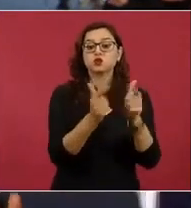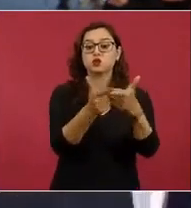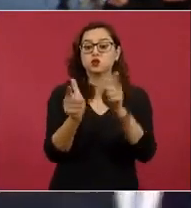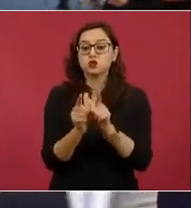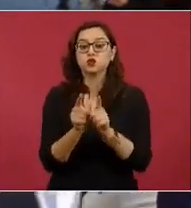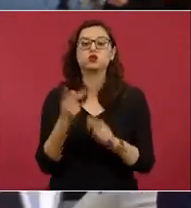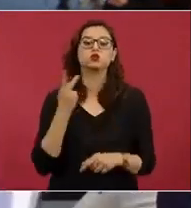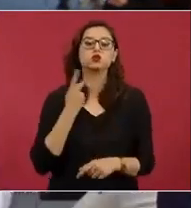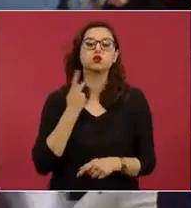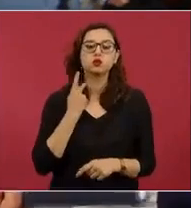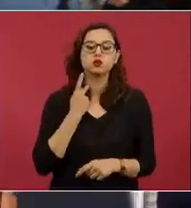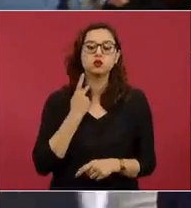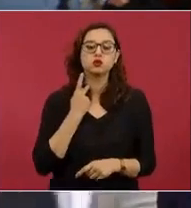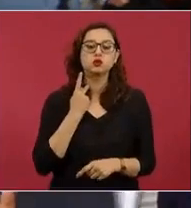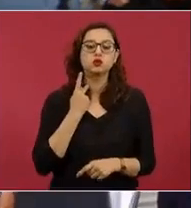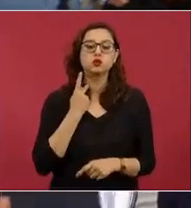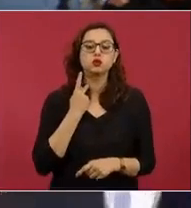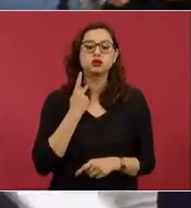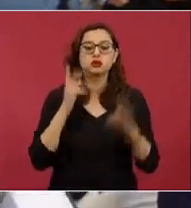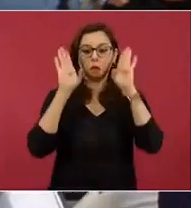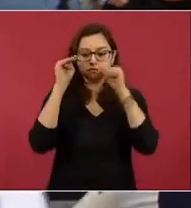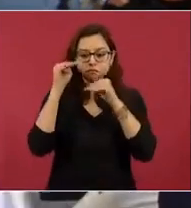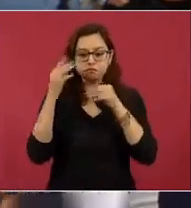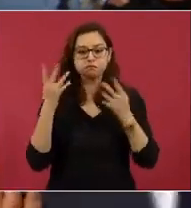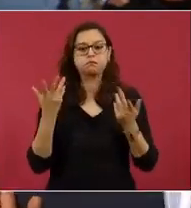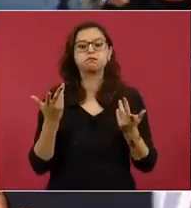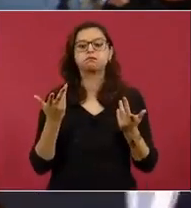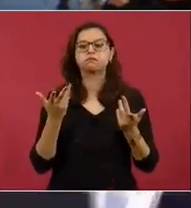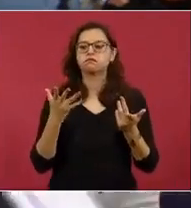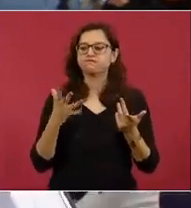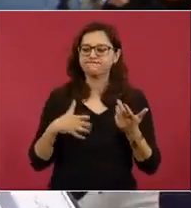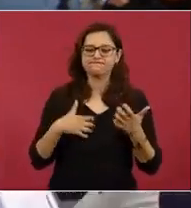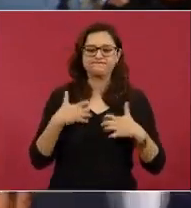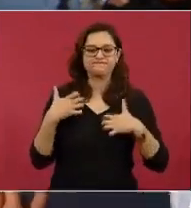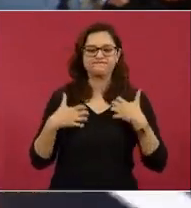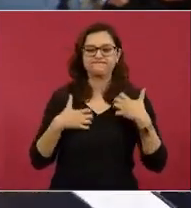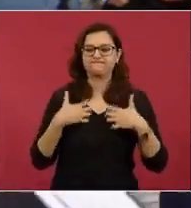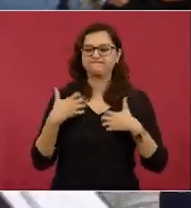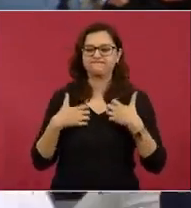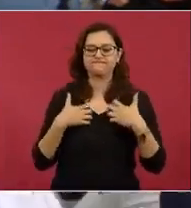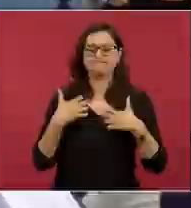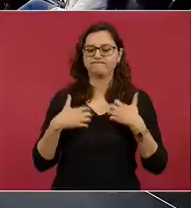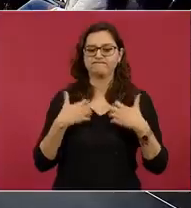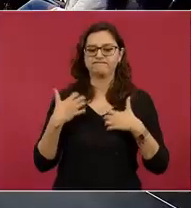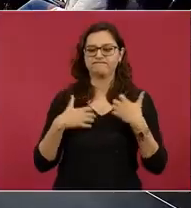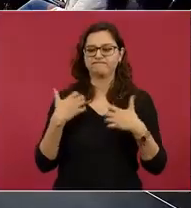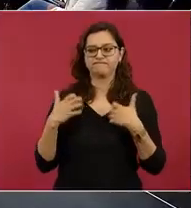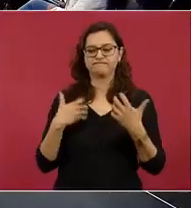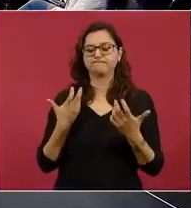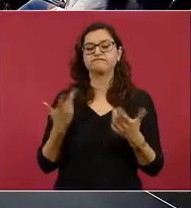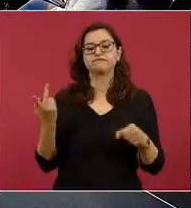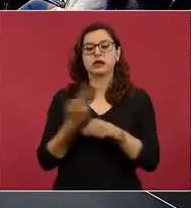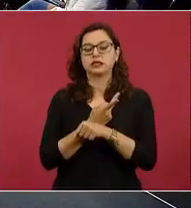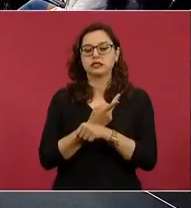grupos políticos conservadores que se aprovecharon de esta situación y quisieron